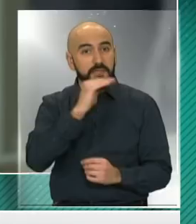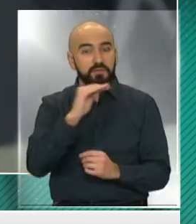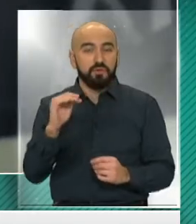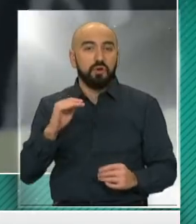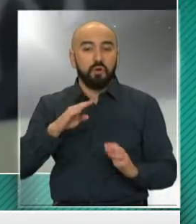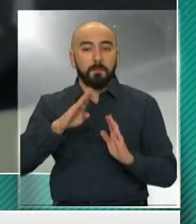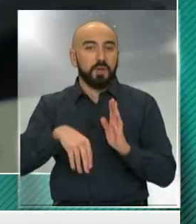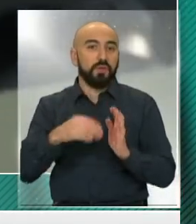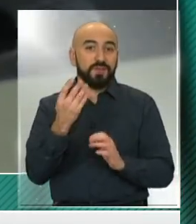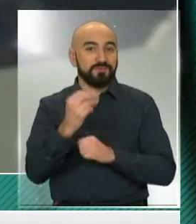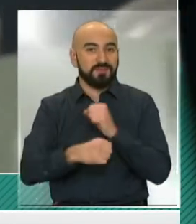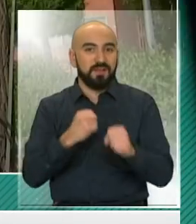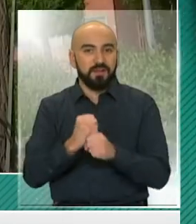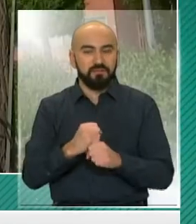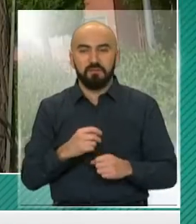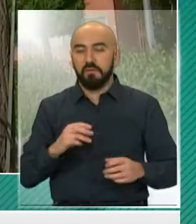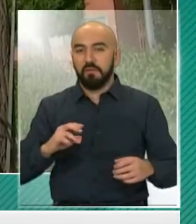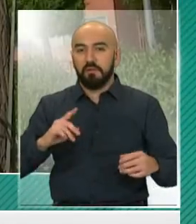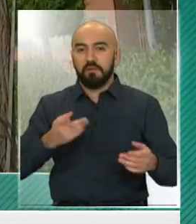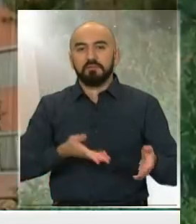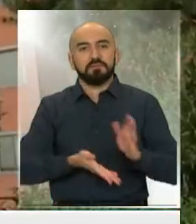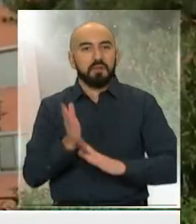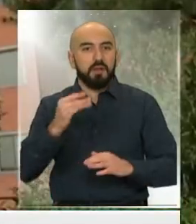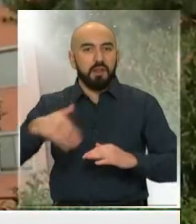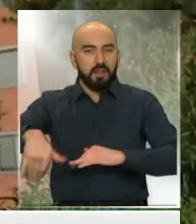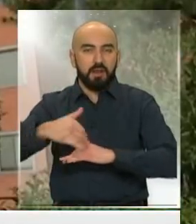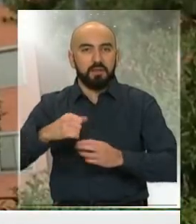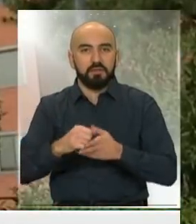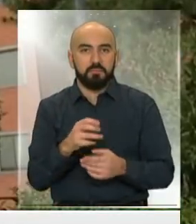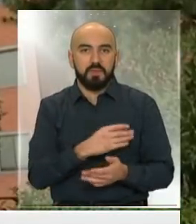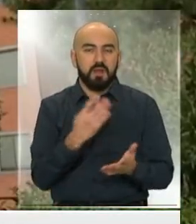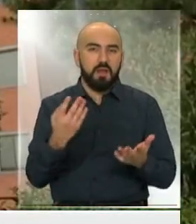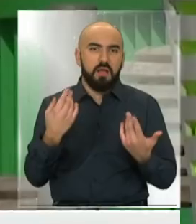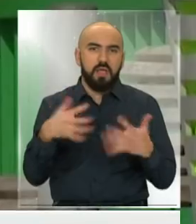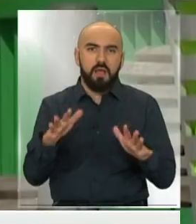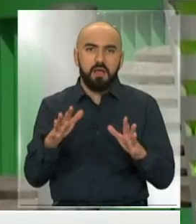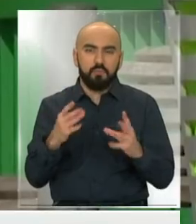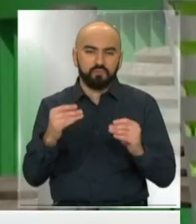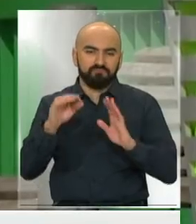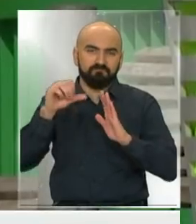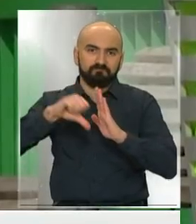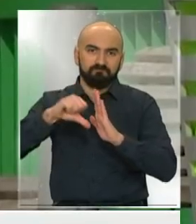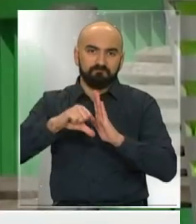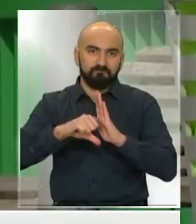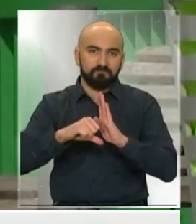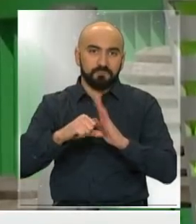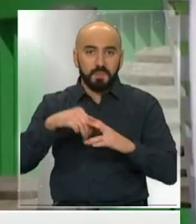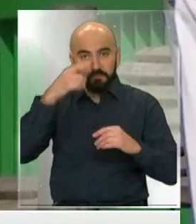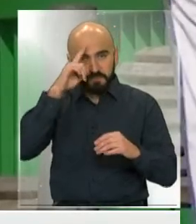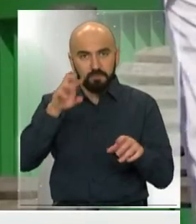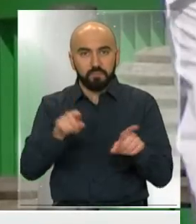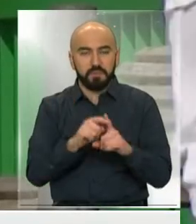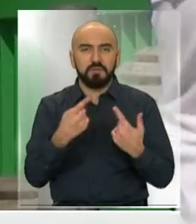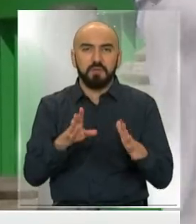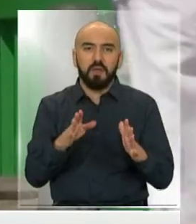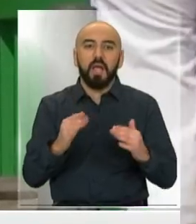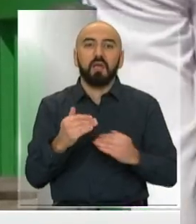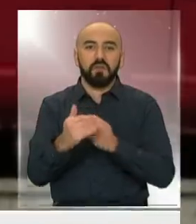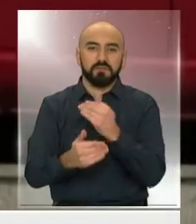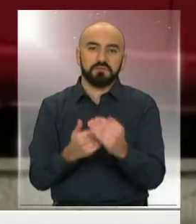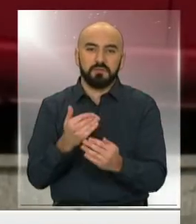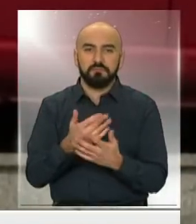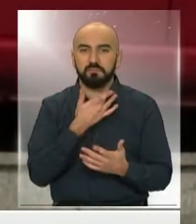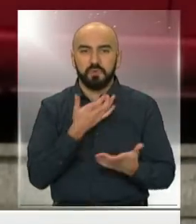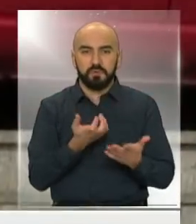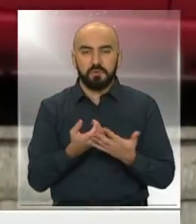salir a las calles después de más de 40 días atestado de alerta en el cual seguimos inmerso pero que al menos ha dado un pequeño paso yo además porque hoy